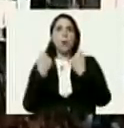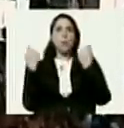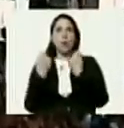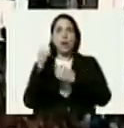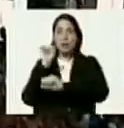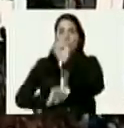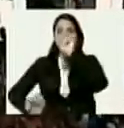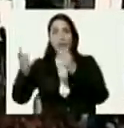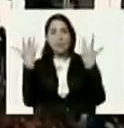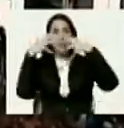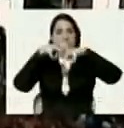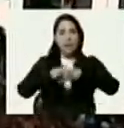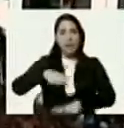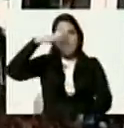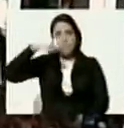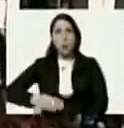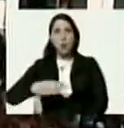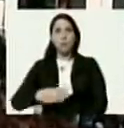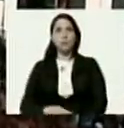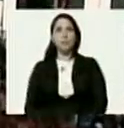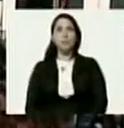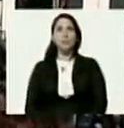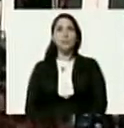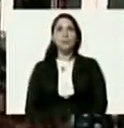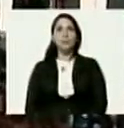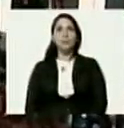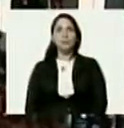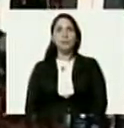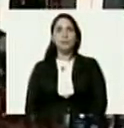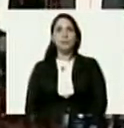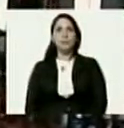defensa integral de la Milicia Nacional Bolivariana,